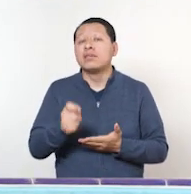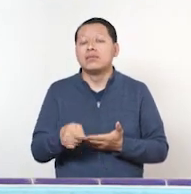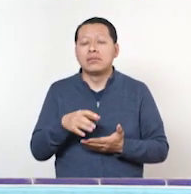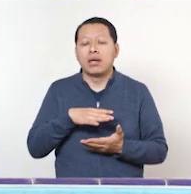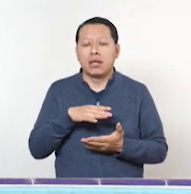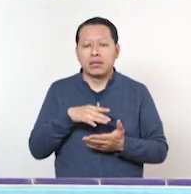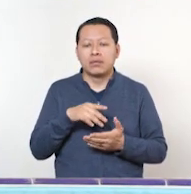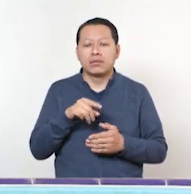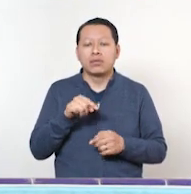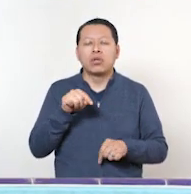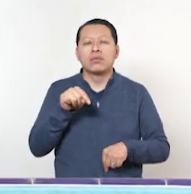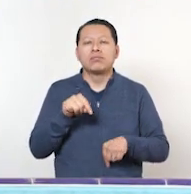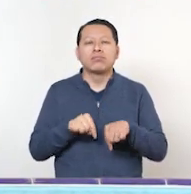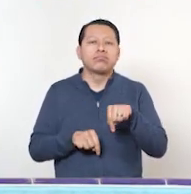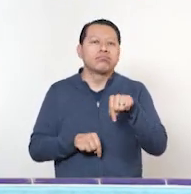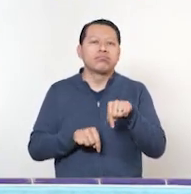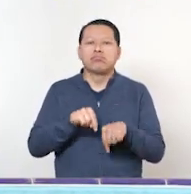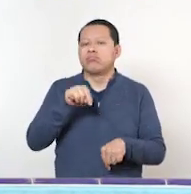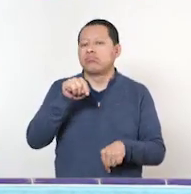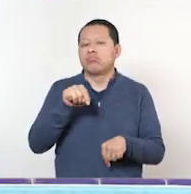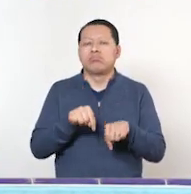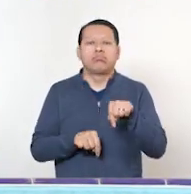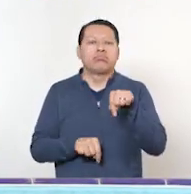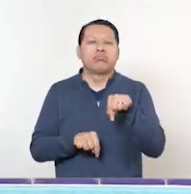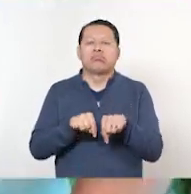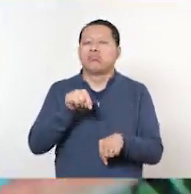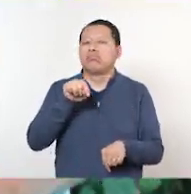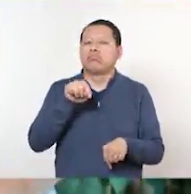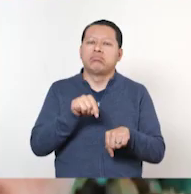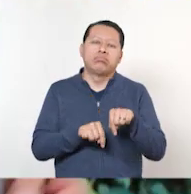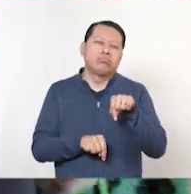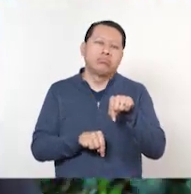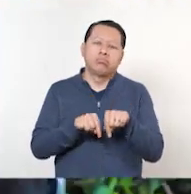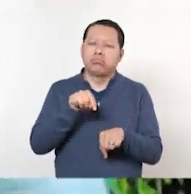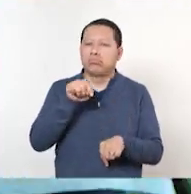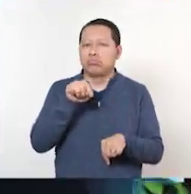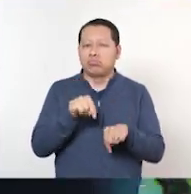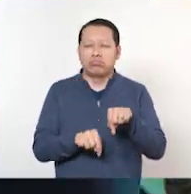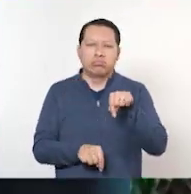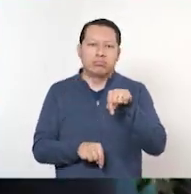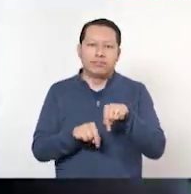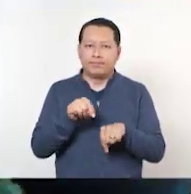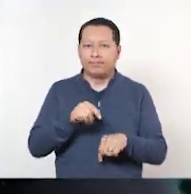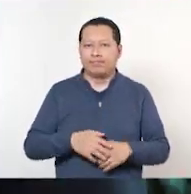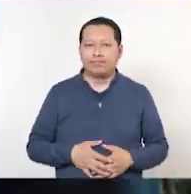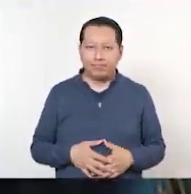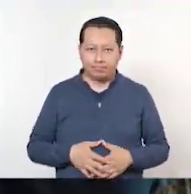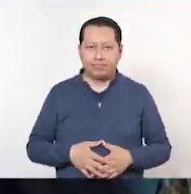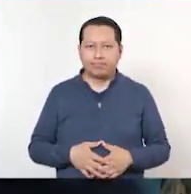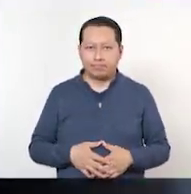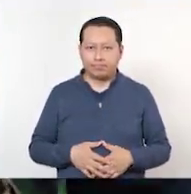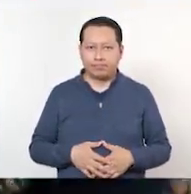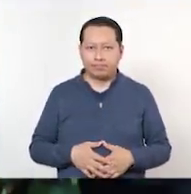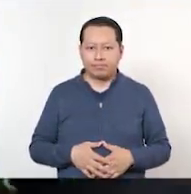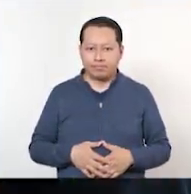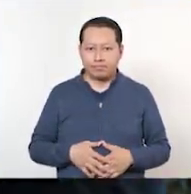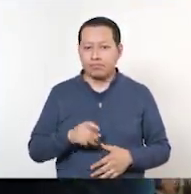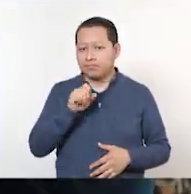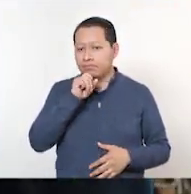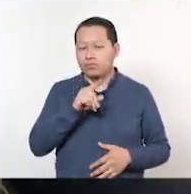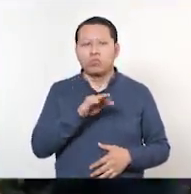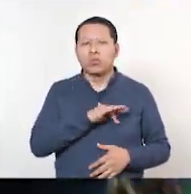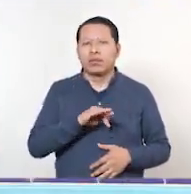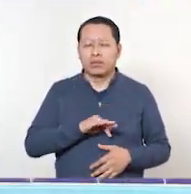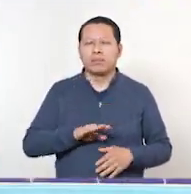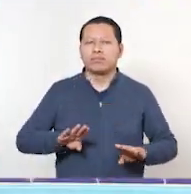nada más marcada. Lo que vamos a hacer es, vamos a elevar nuestras rodillas de forma alternada y vamos